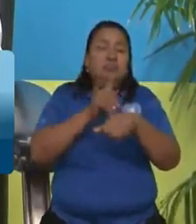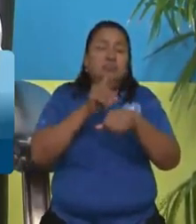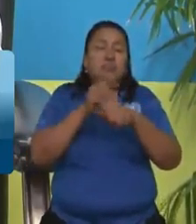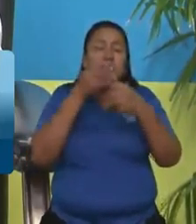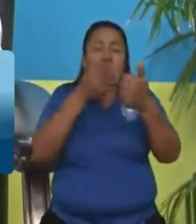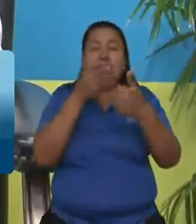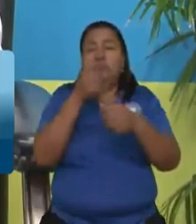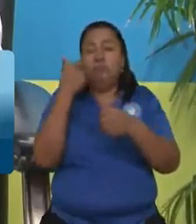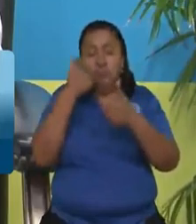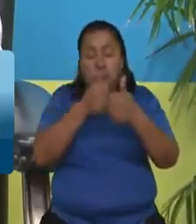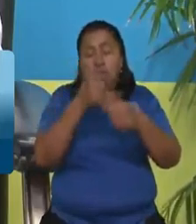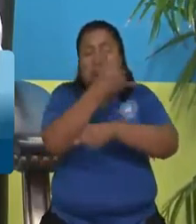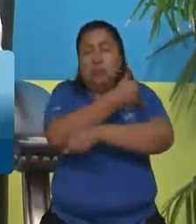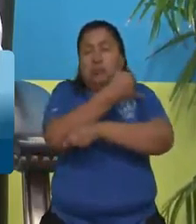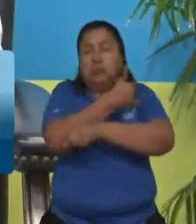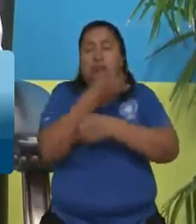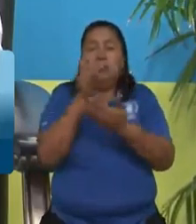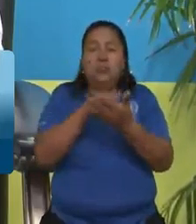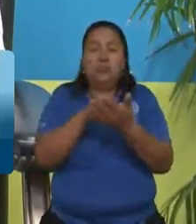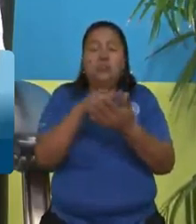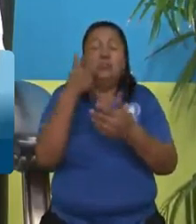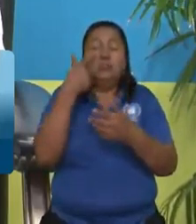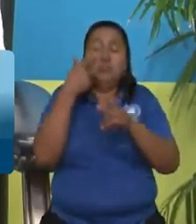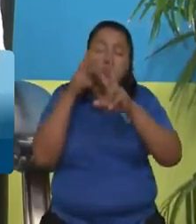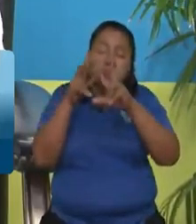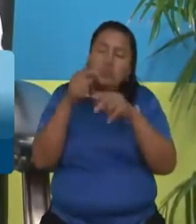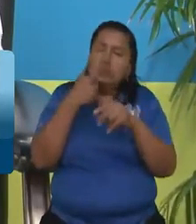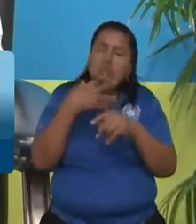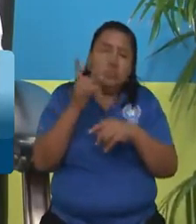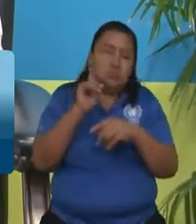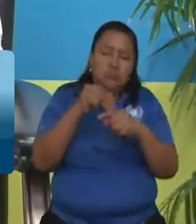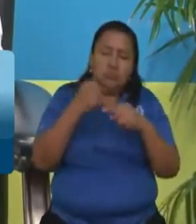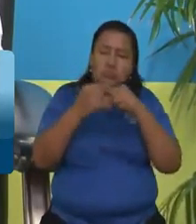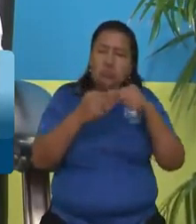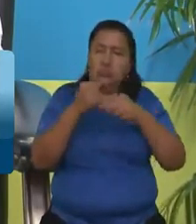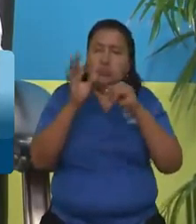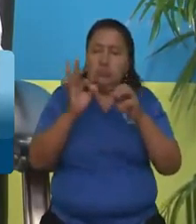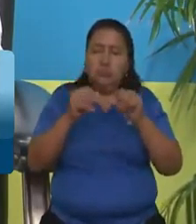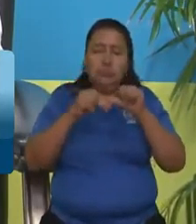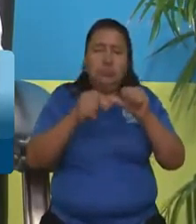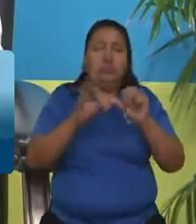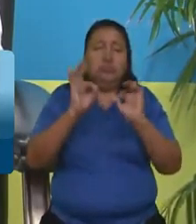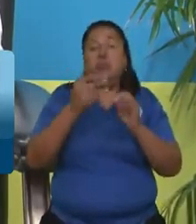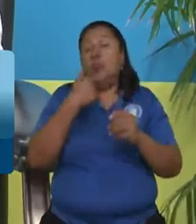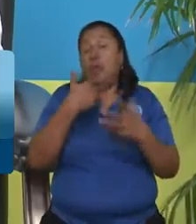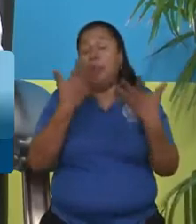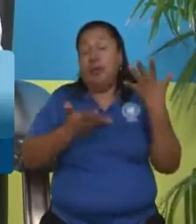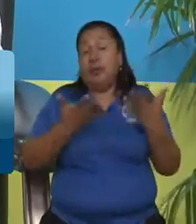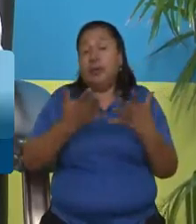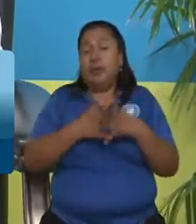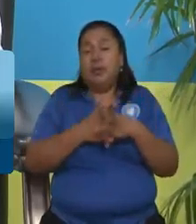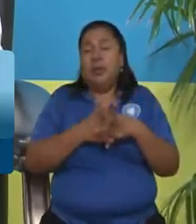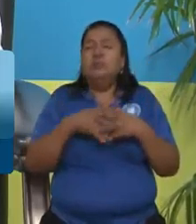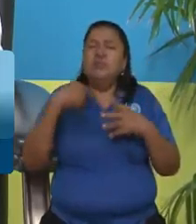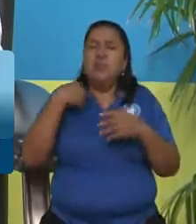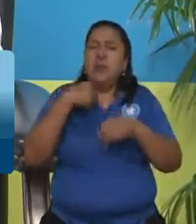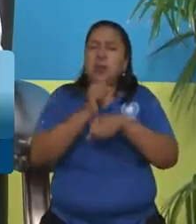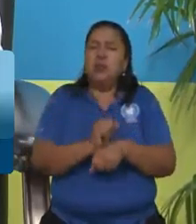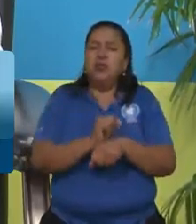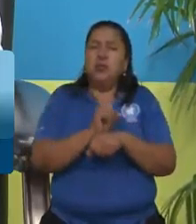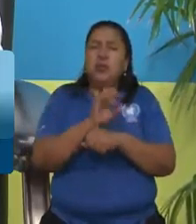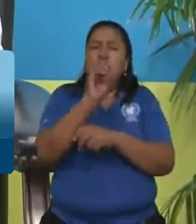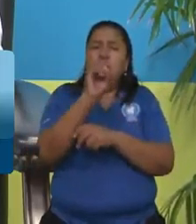Y en casos, pues las otitis resuelven, la mayoría en 7 o 10 días ya resuelven. Si eso no ha llegado a resolver,